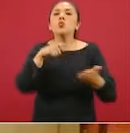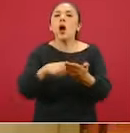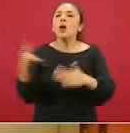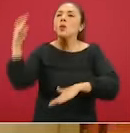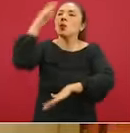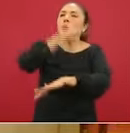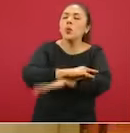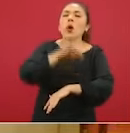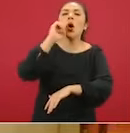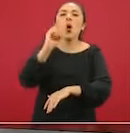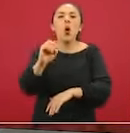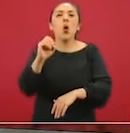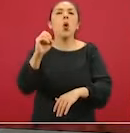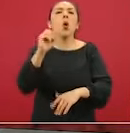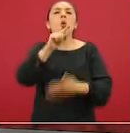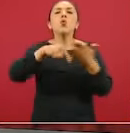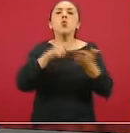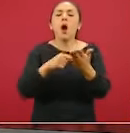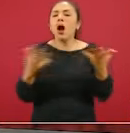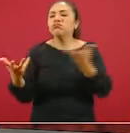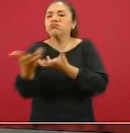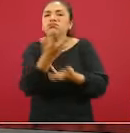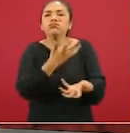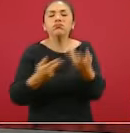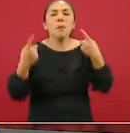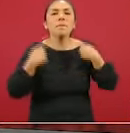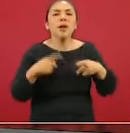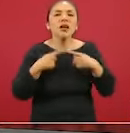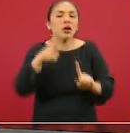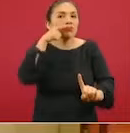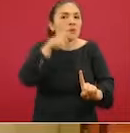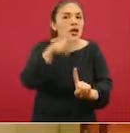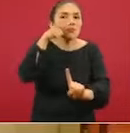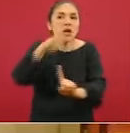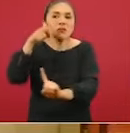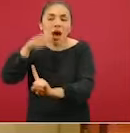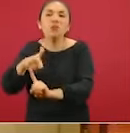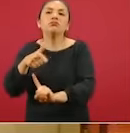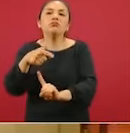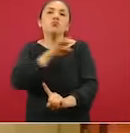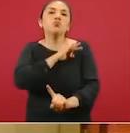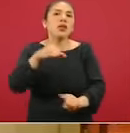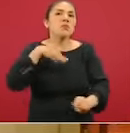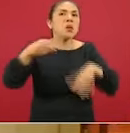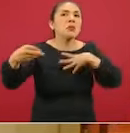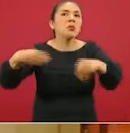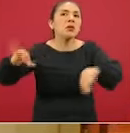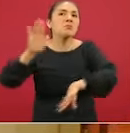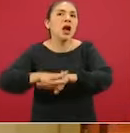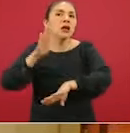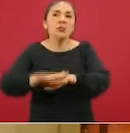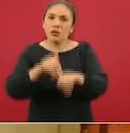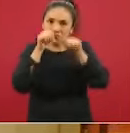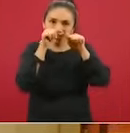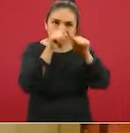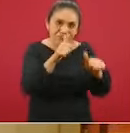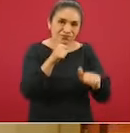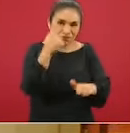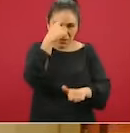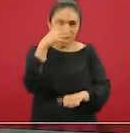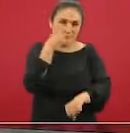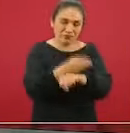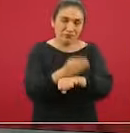mismas características de tiempo, lugar y persona para efectos de su contagio y el desarrollo de sus